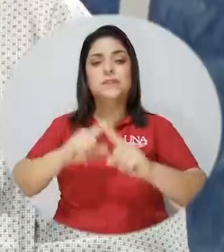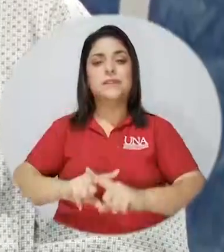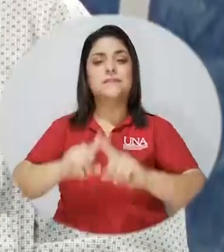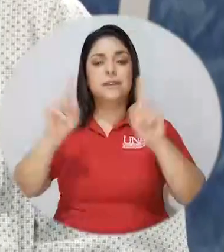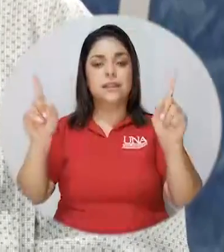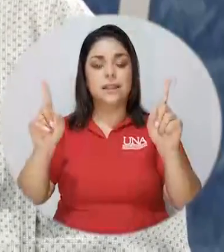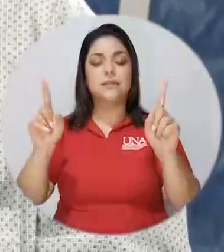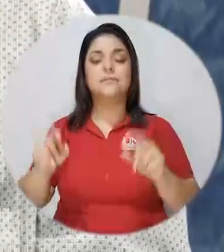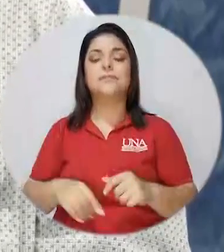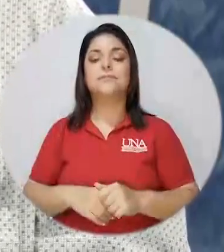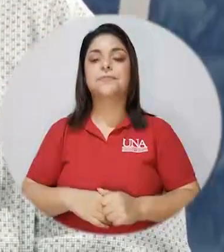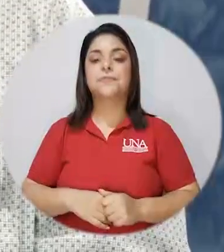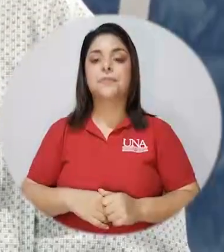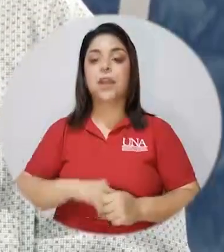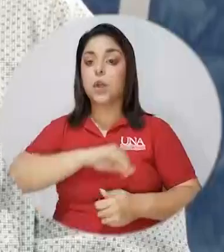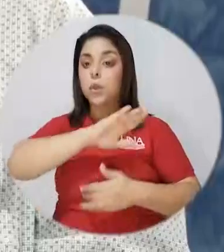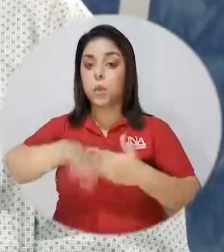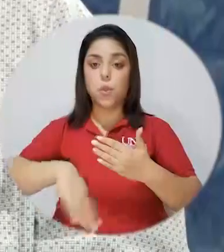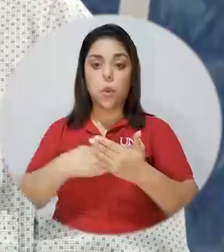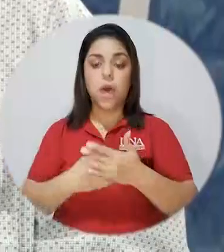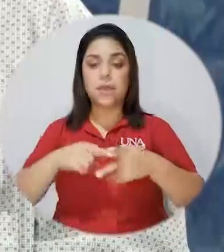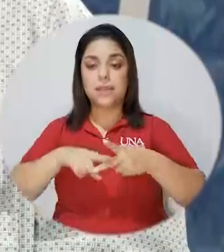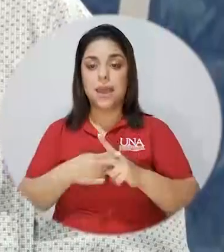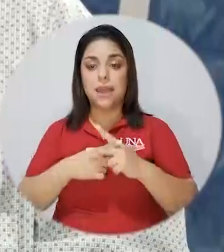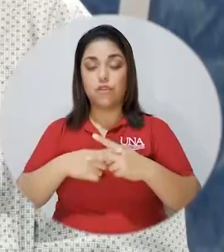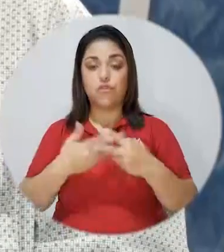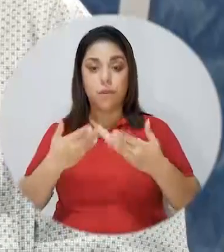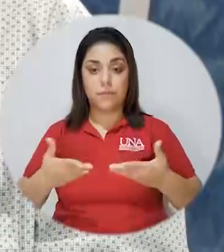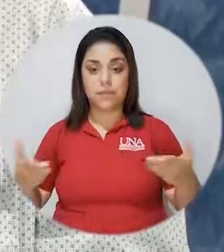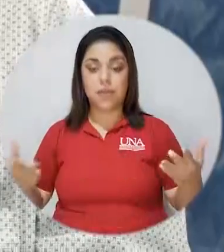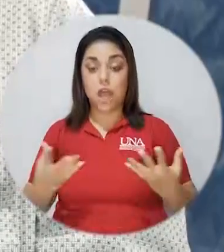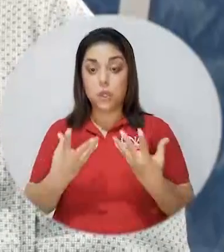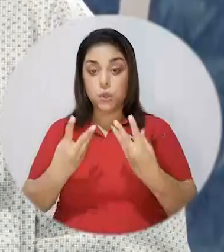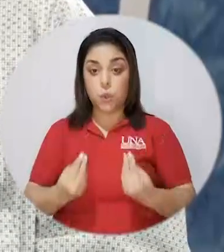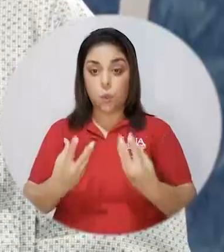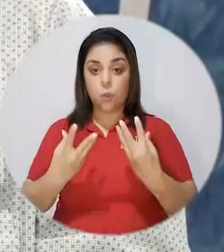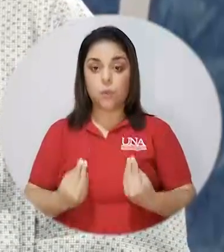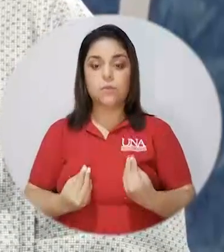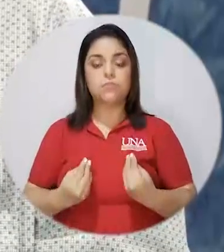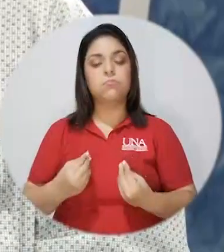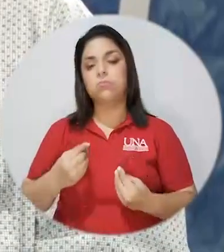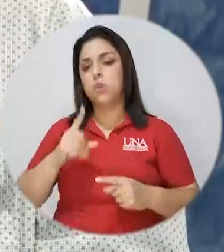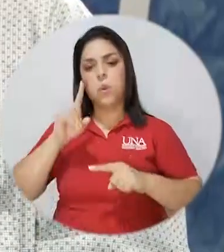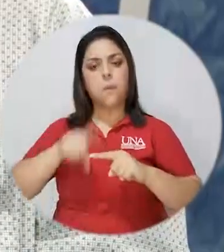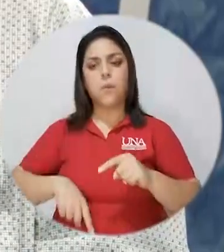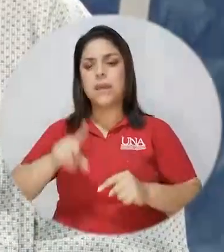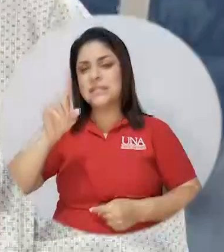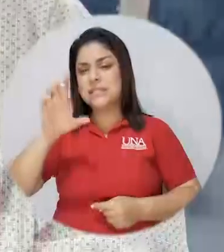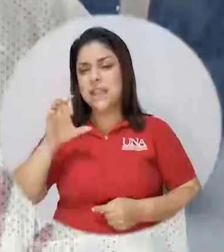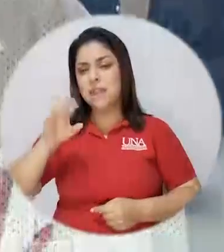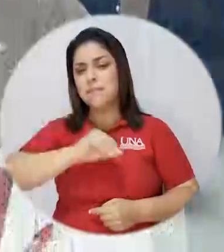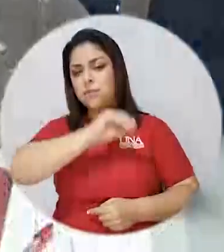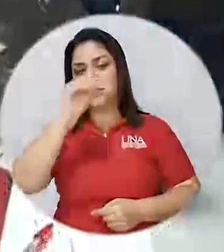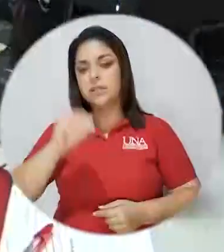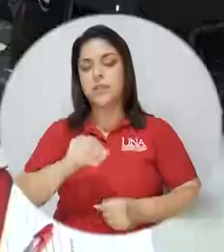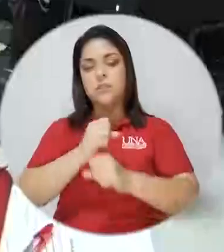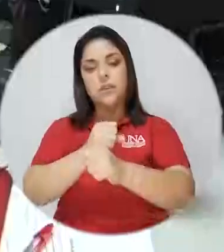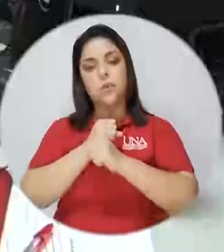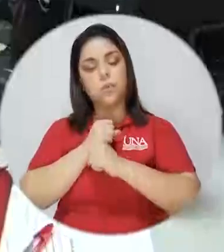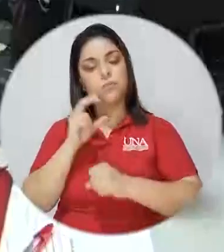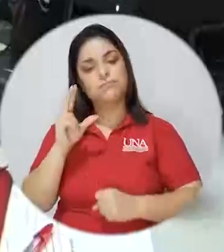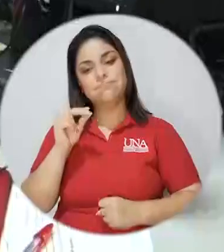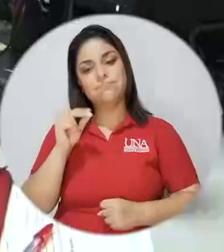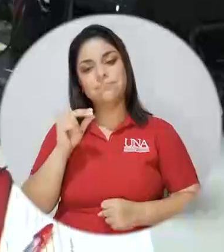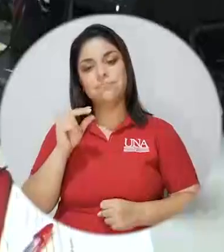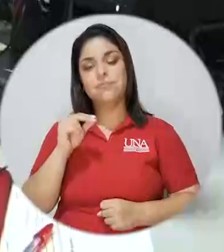algo diferente. Todas las herramientas, todos los software no pueden ser considerados seguros a un 100%.